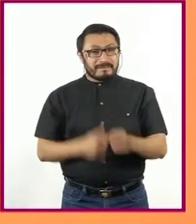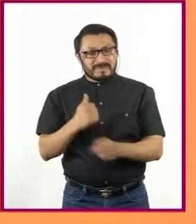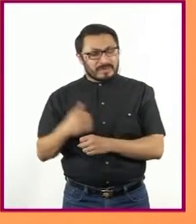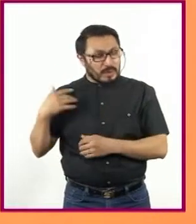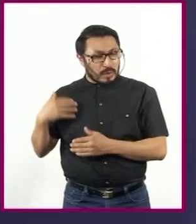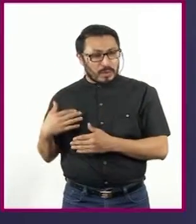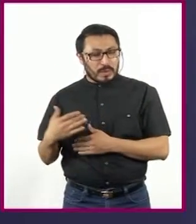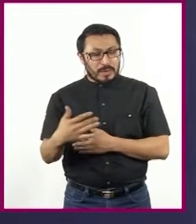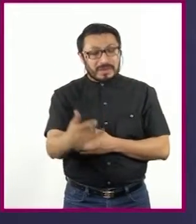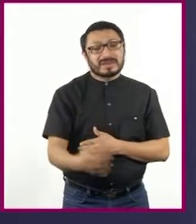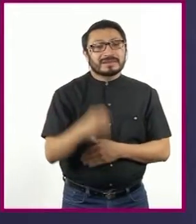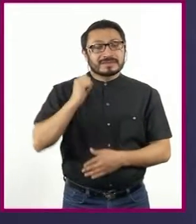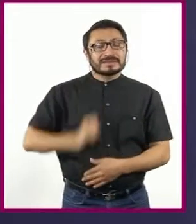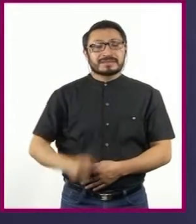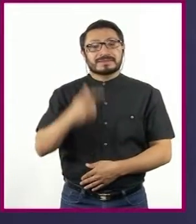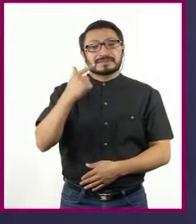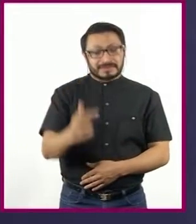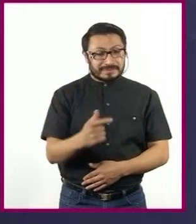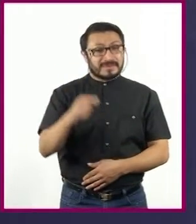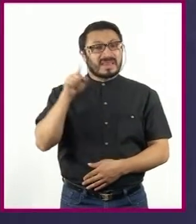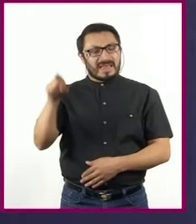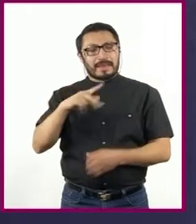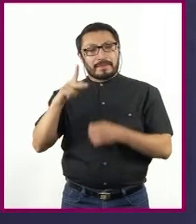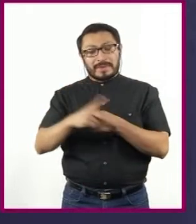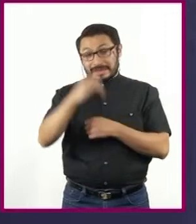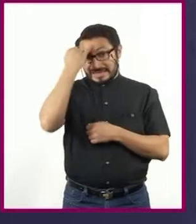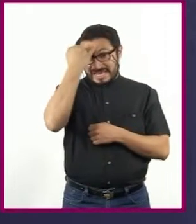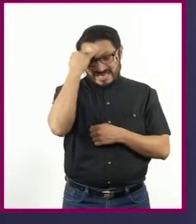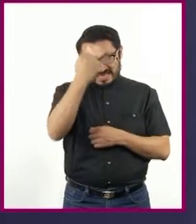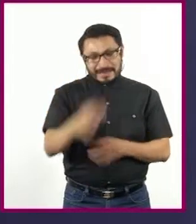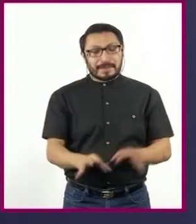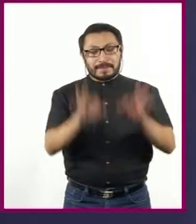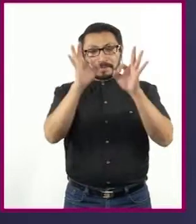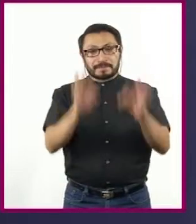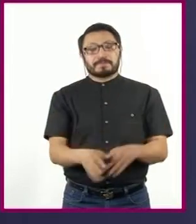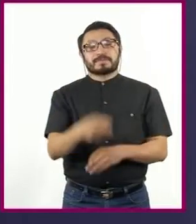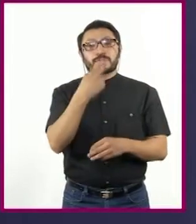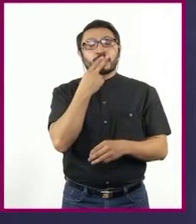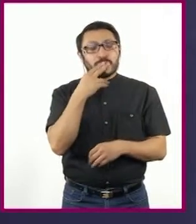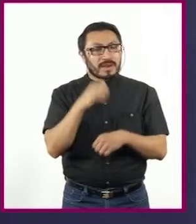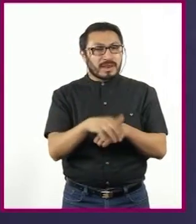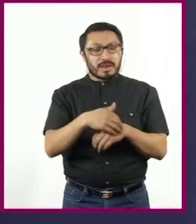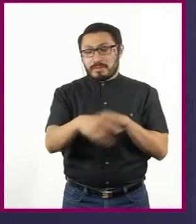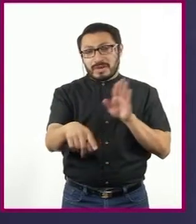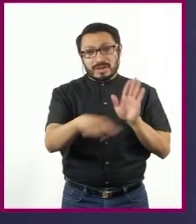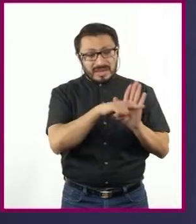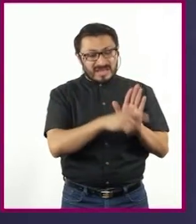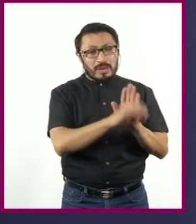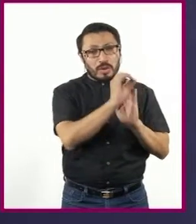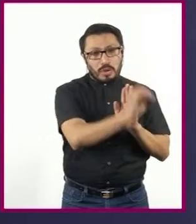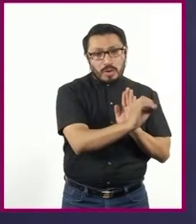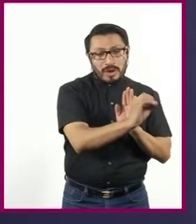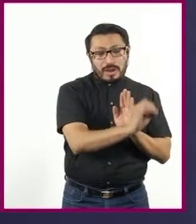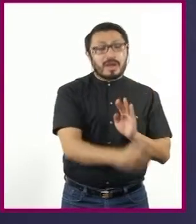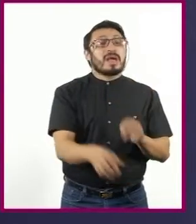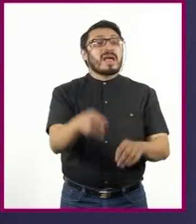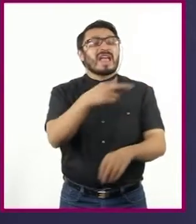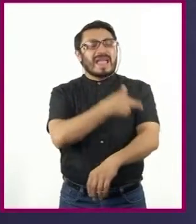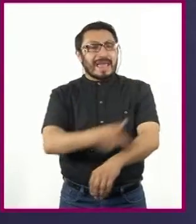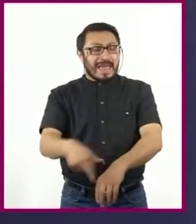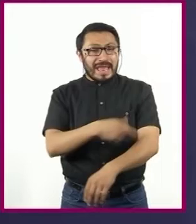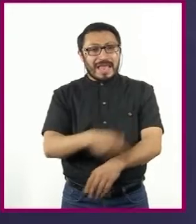siglo VII, cuando en India se sistematizó el uso de los números negativos, del cero y de la regla de los